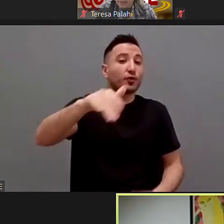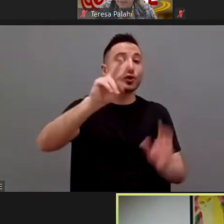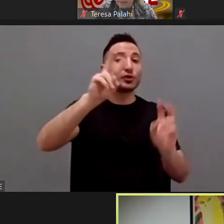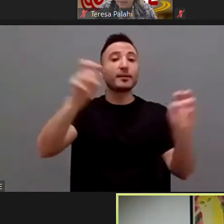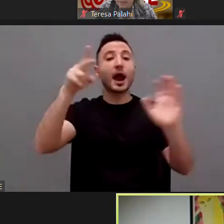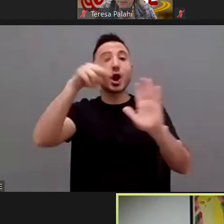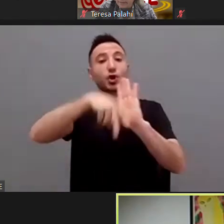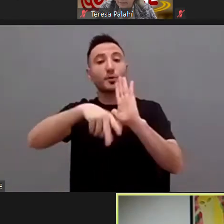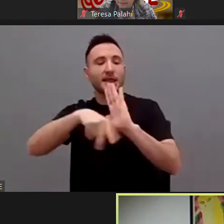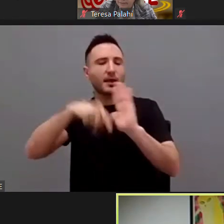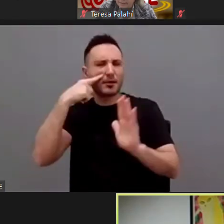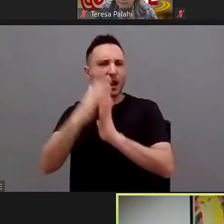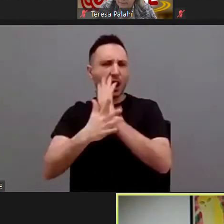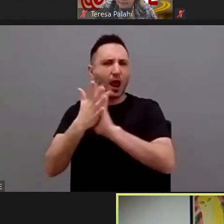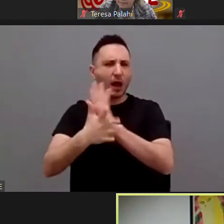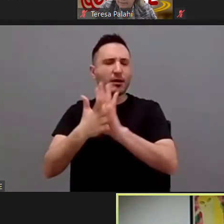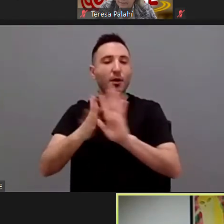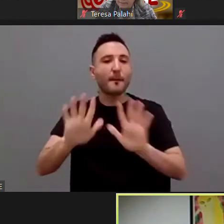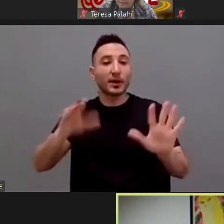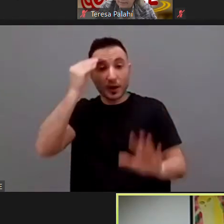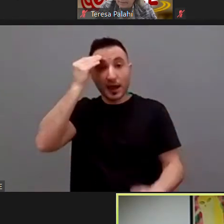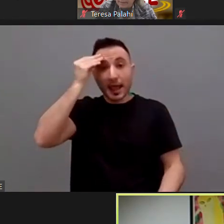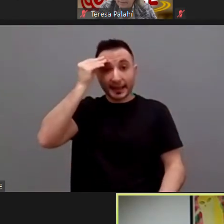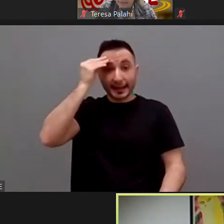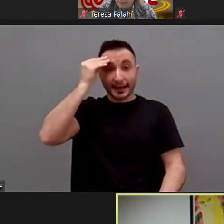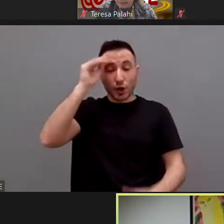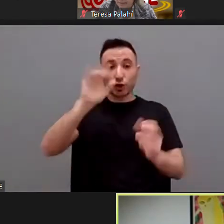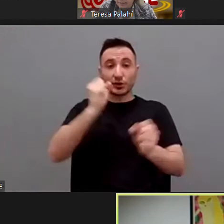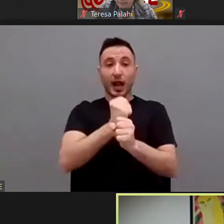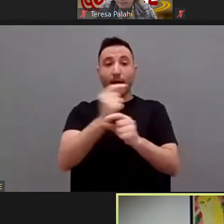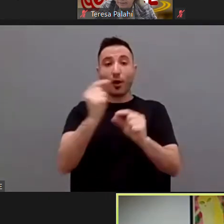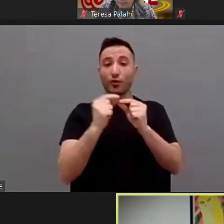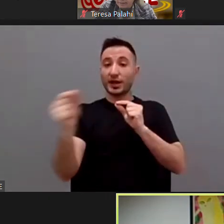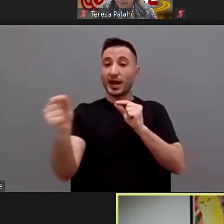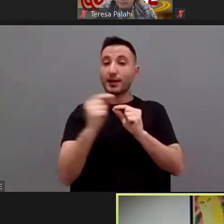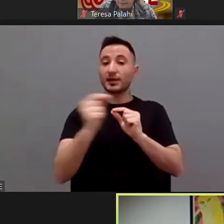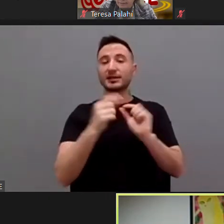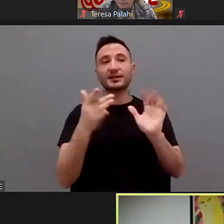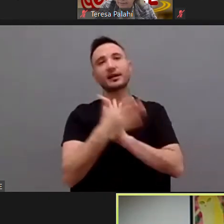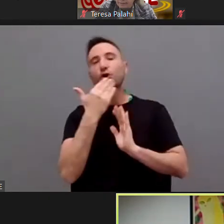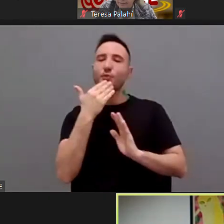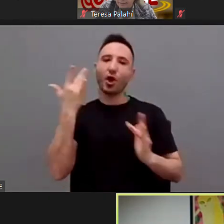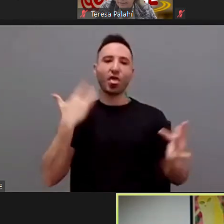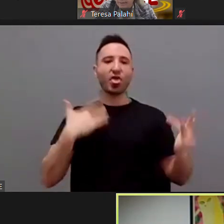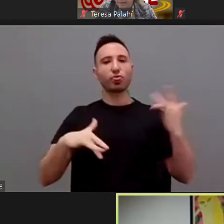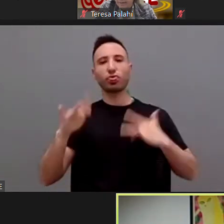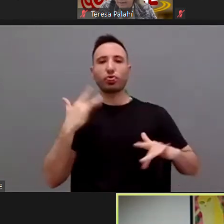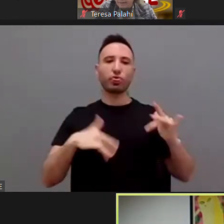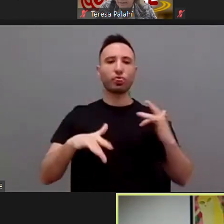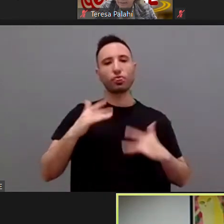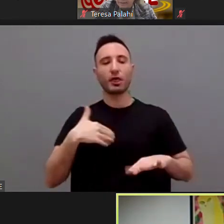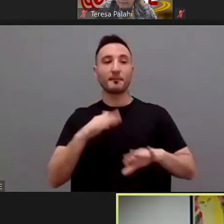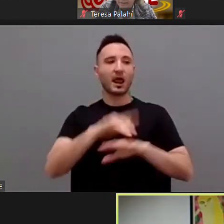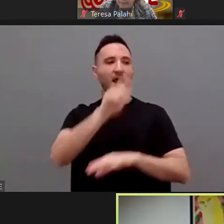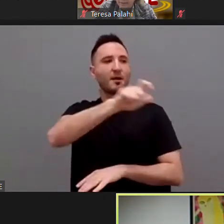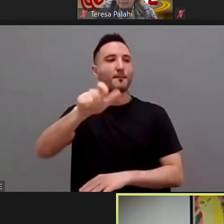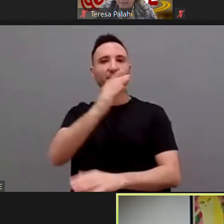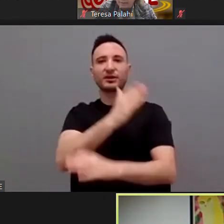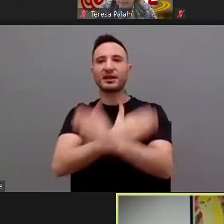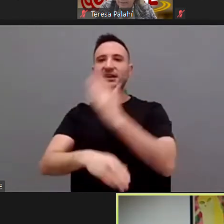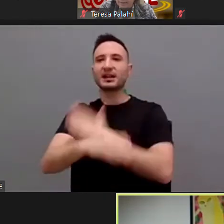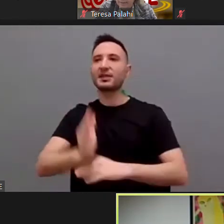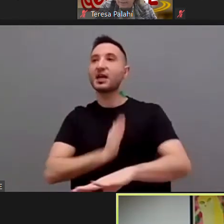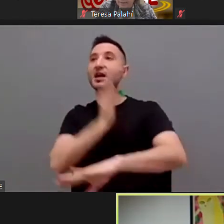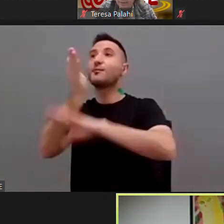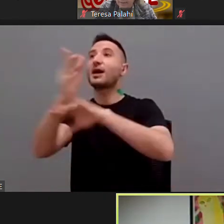Pero que el teletrabajo pueda constituirse en una excusa para que las personas con discapacidad no acudan a los centros de